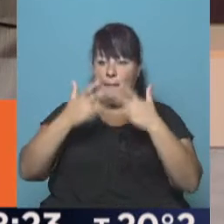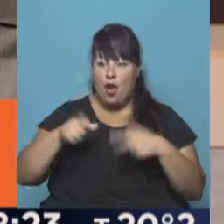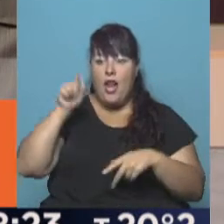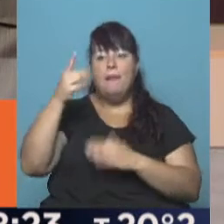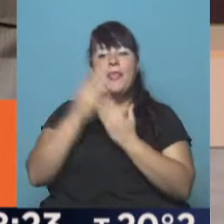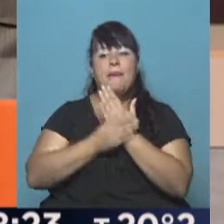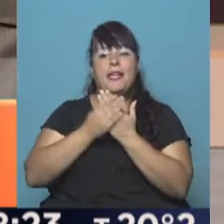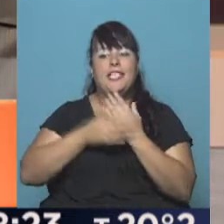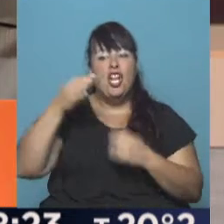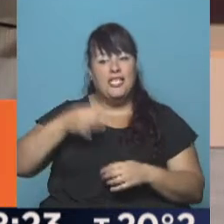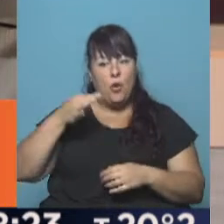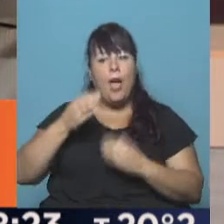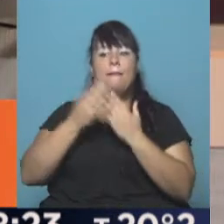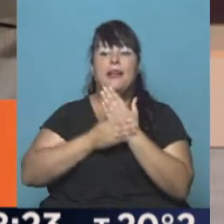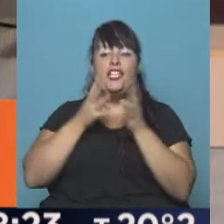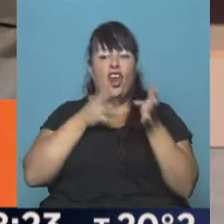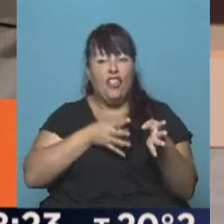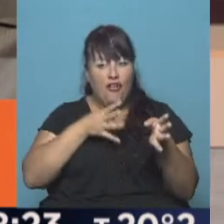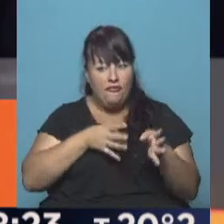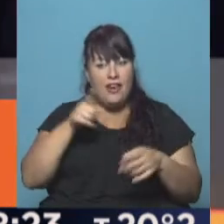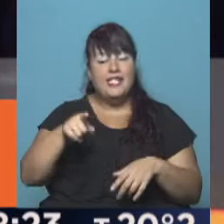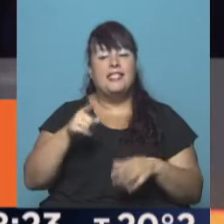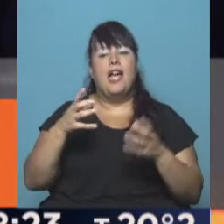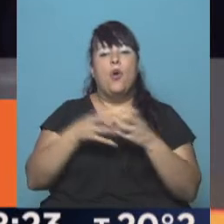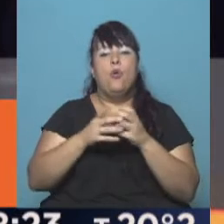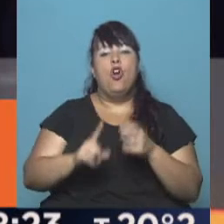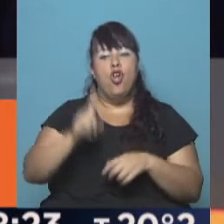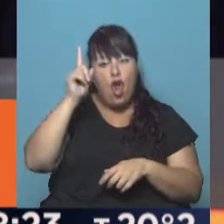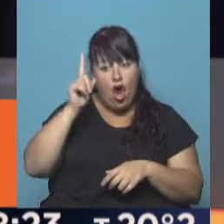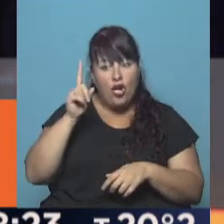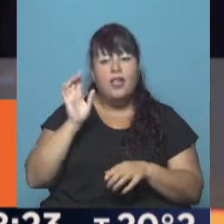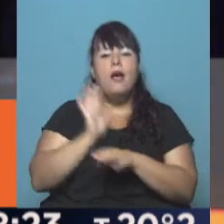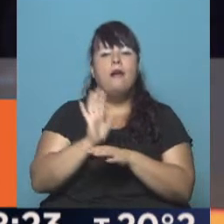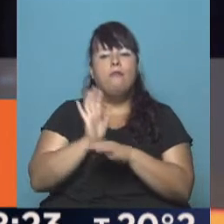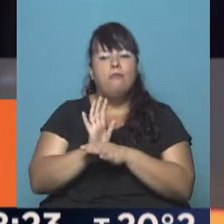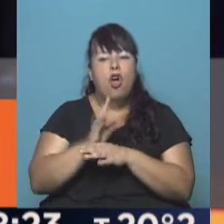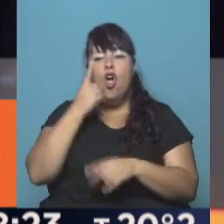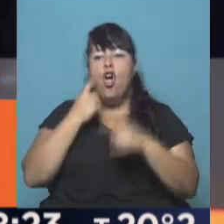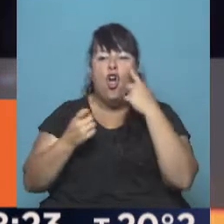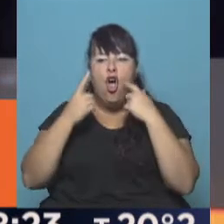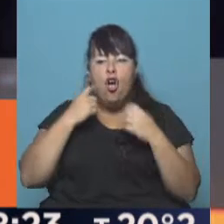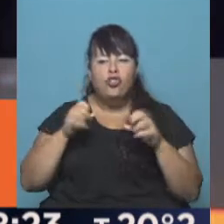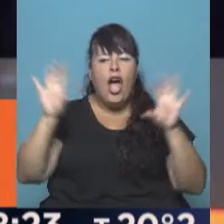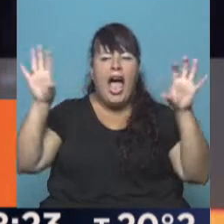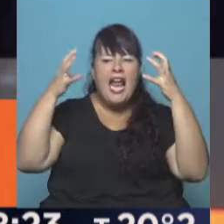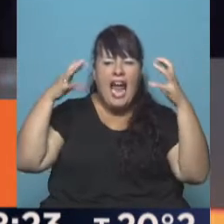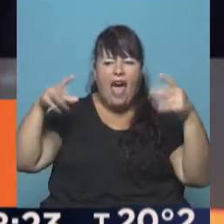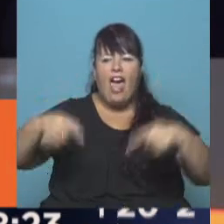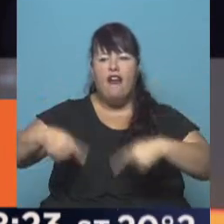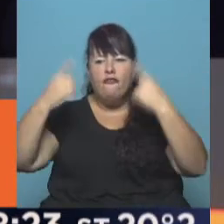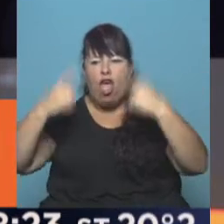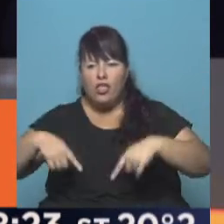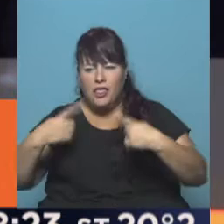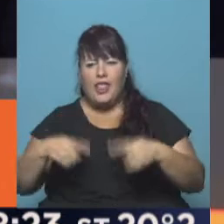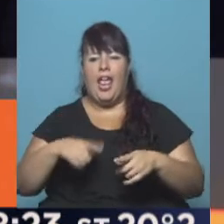de seguridad el ministerio de defensa del escudo norte que significa un control radarización de las fronteras